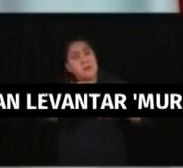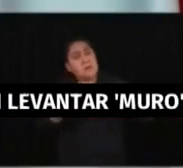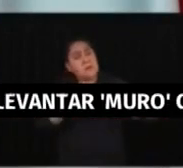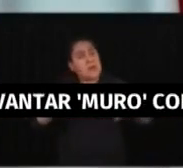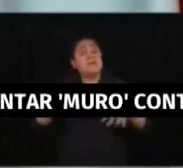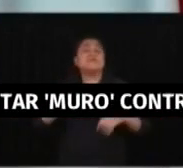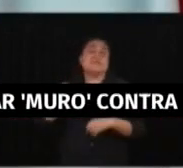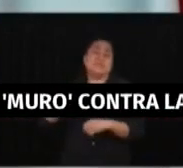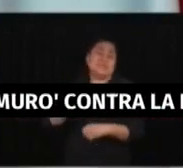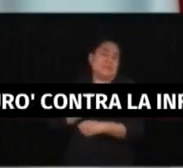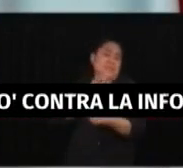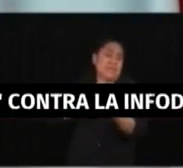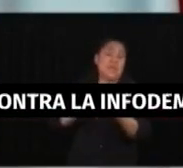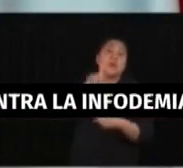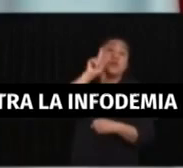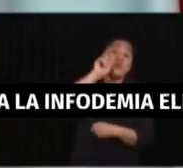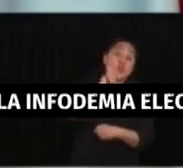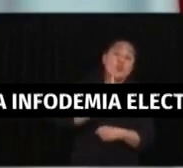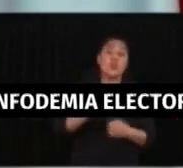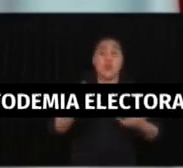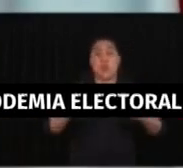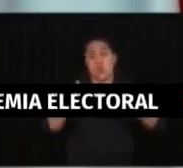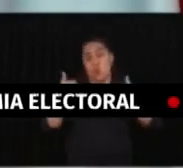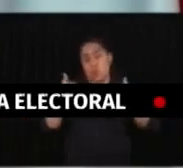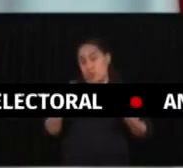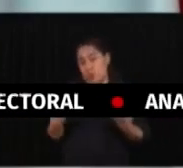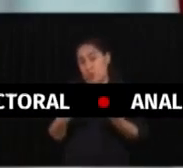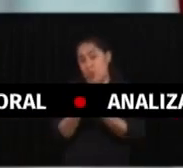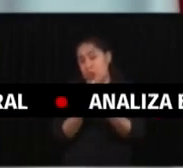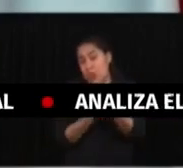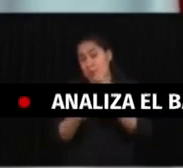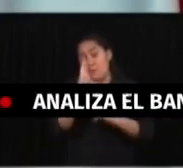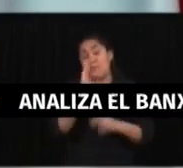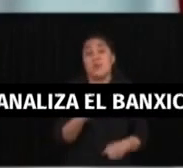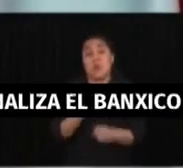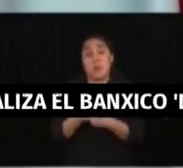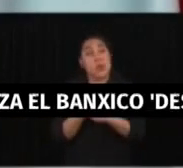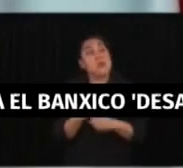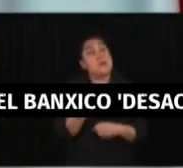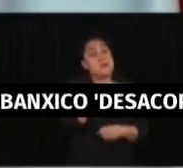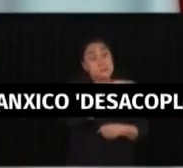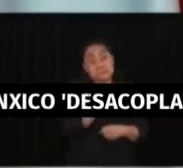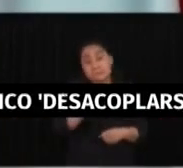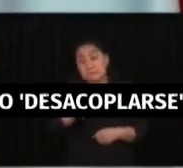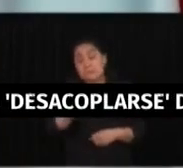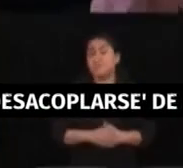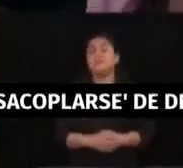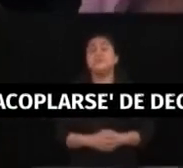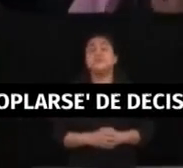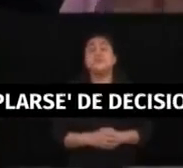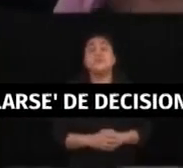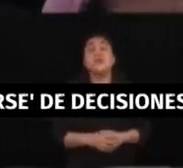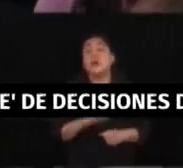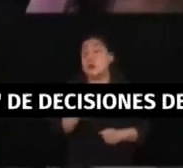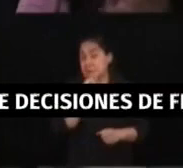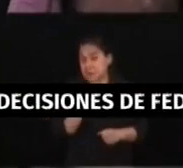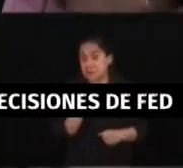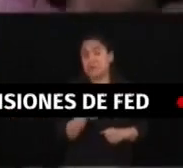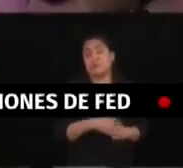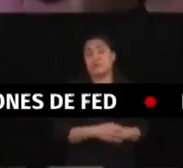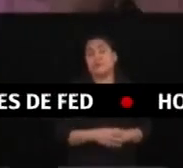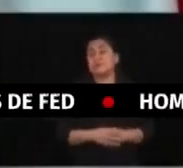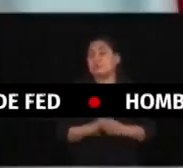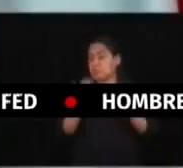Senador, ¿fue un ejercicio genuino este? He estado leyendo columnas y platicando con personas que